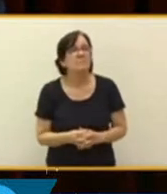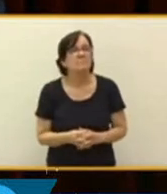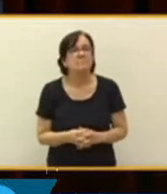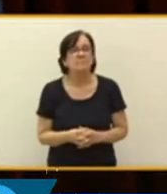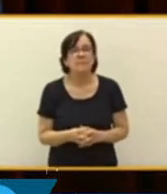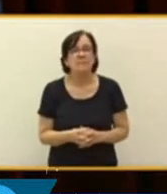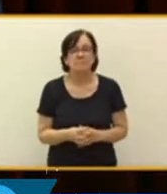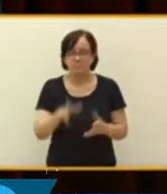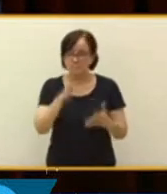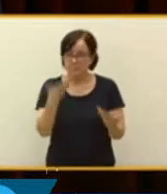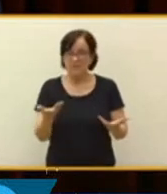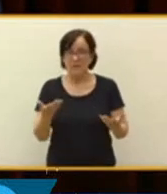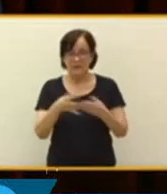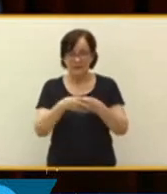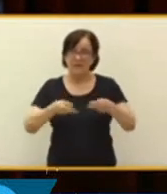acuerda ahora de Leire Pajín?